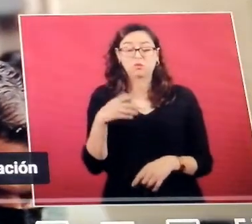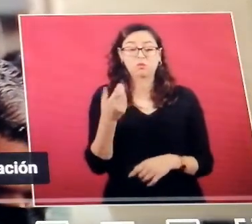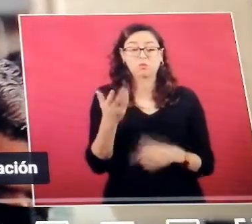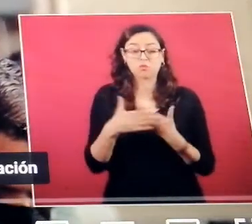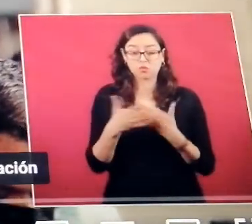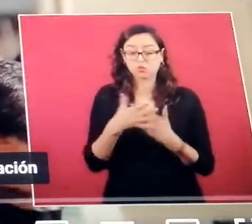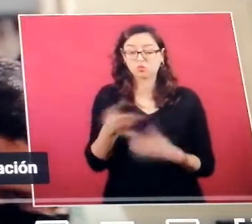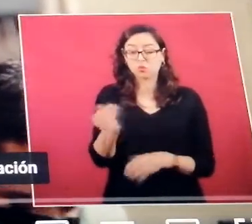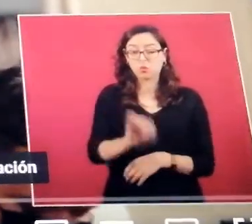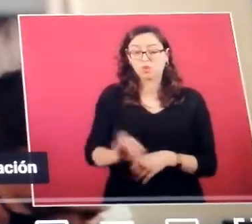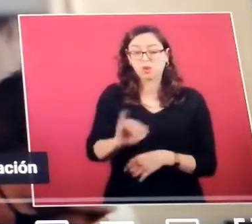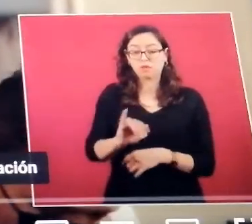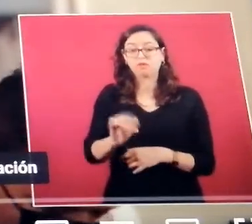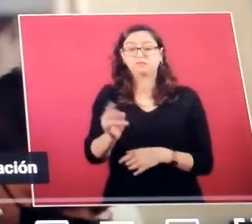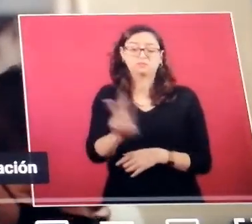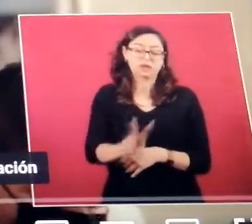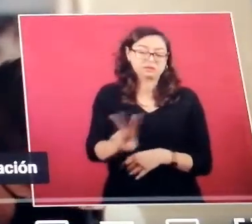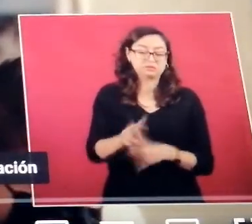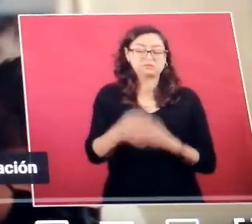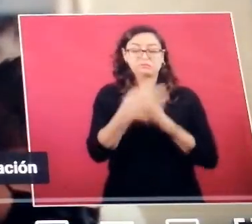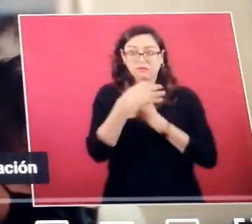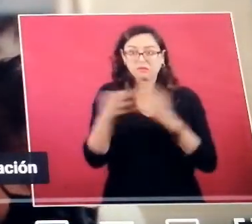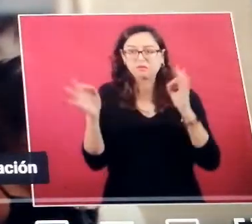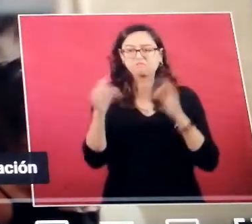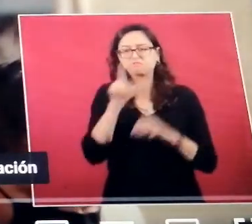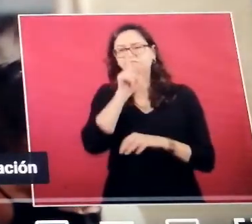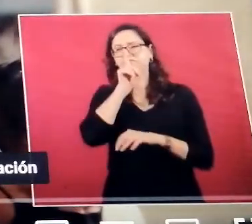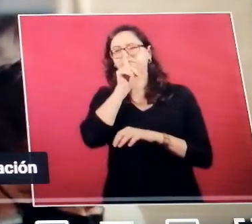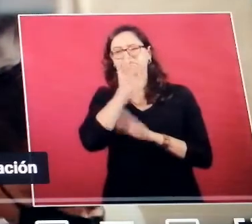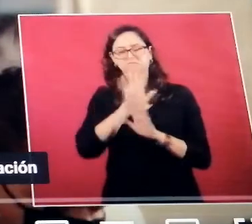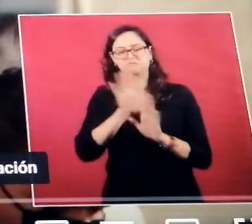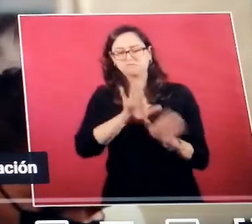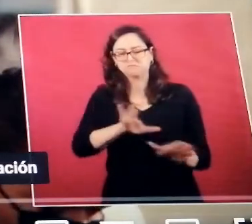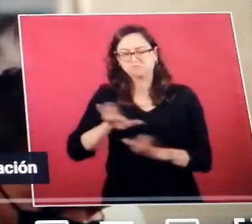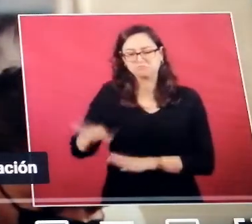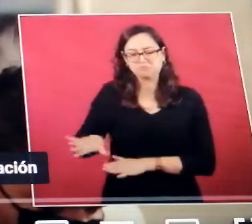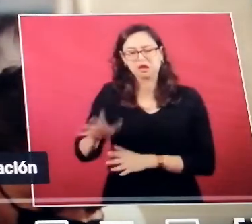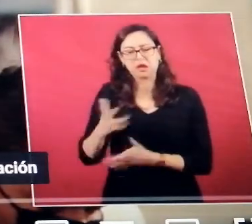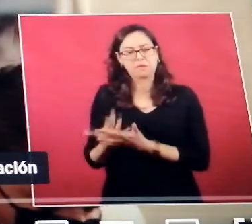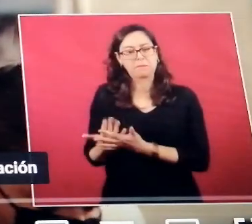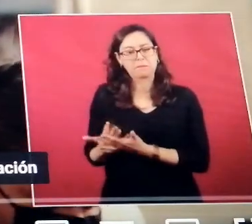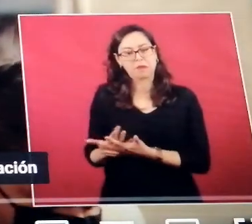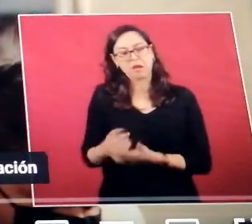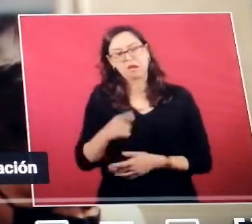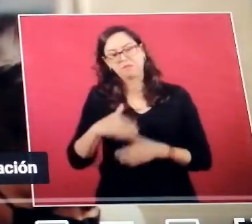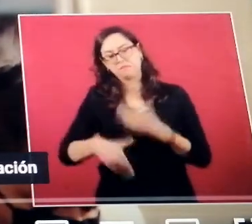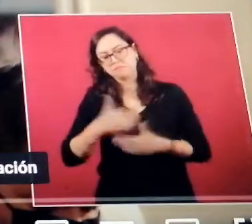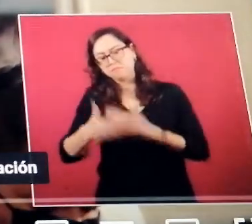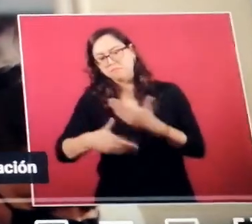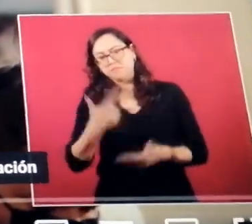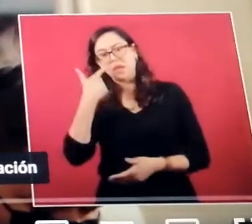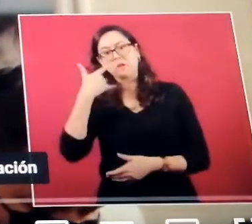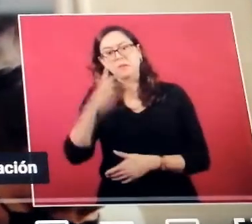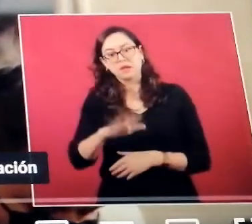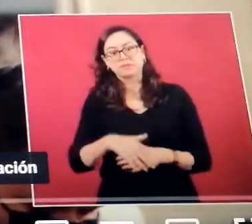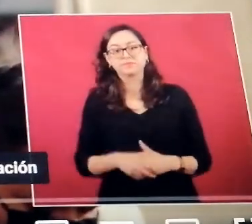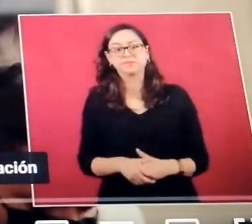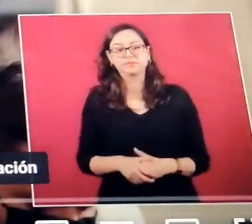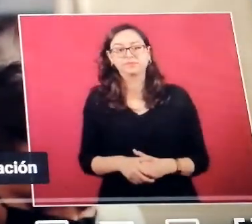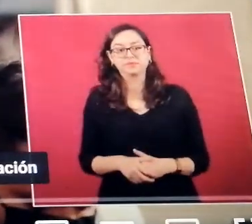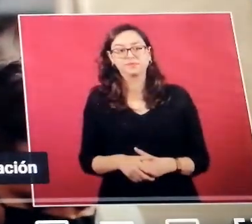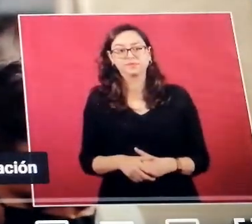colaboradores en torno a evitar el tema precisamente para que se deliberen estos asuntos en las instancias donde se deben, y también si tuvo que ver